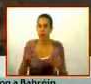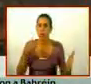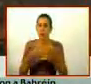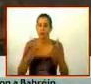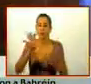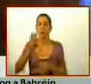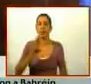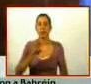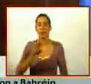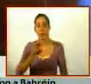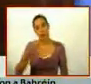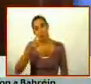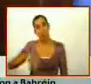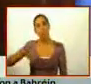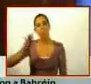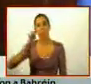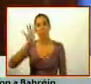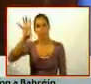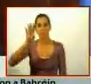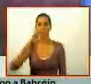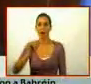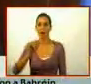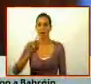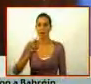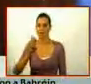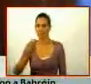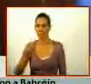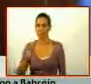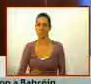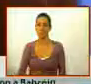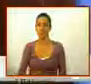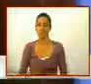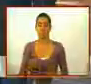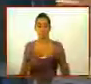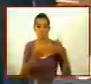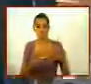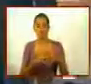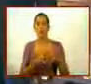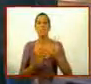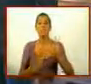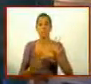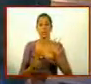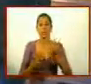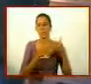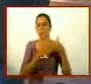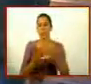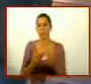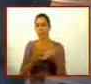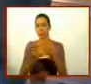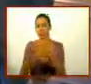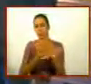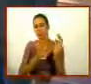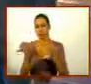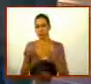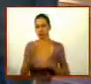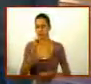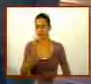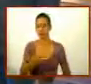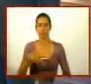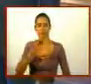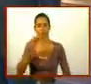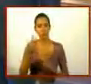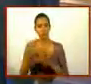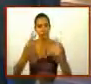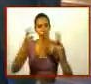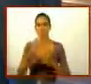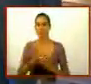de Bahrein. Estados Unidos, gobierno que posee su quinta flota estacionada en ese país, ha omitido referirse al tema, según han